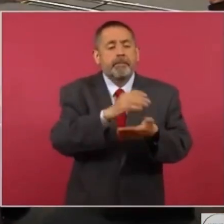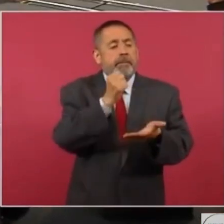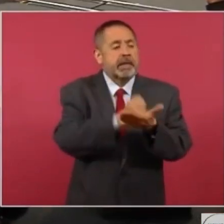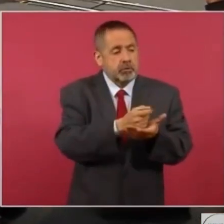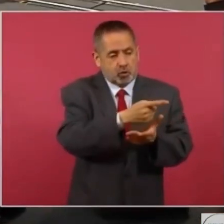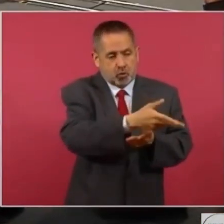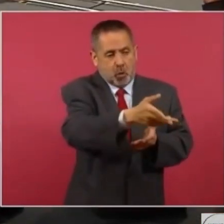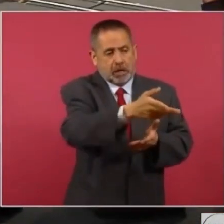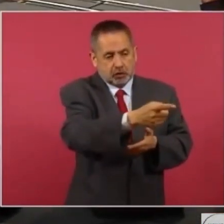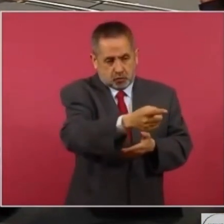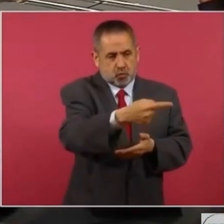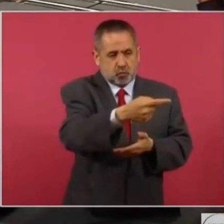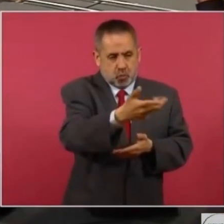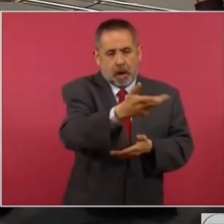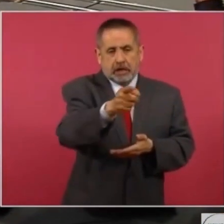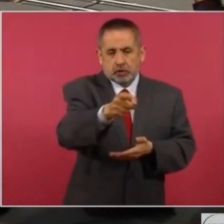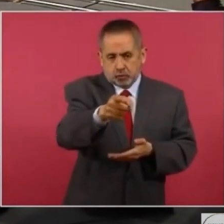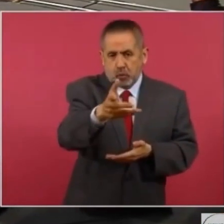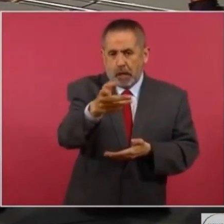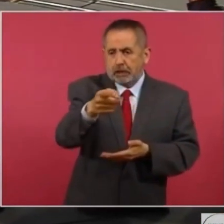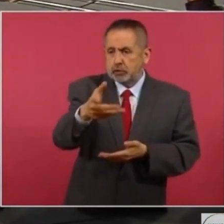construir carreteras concesionadas,